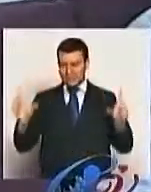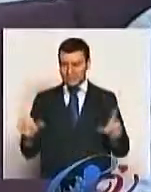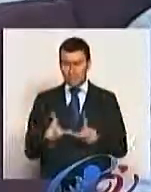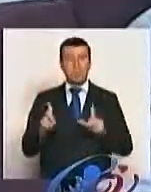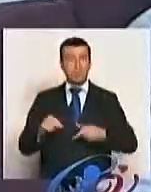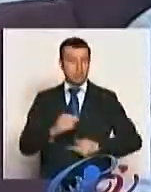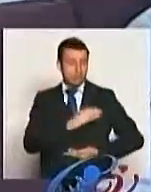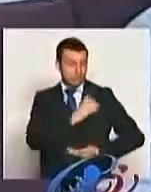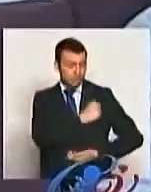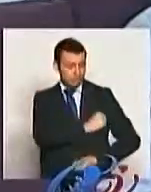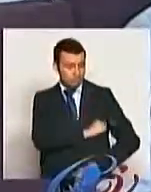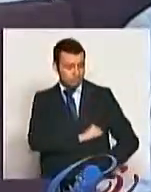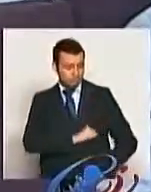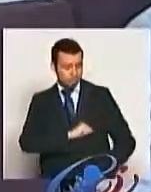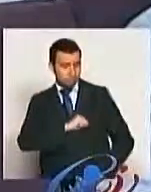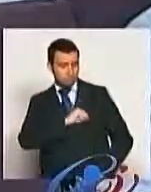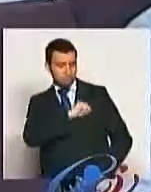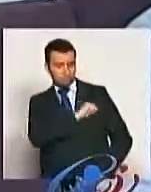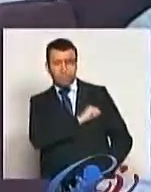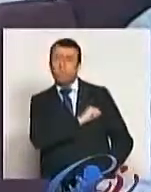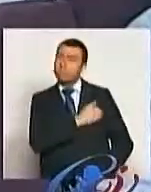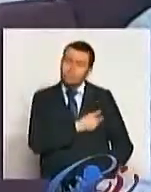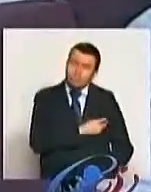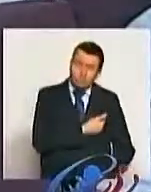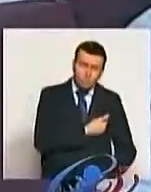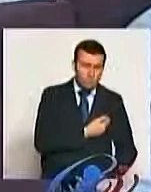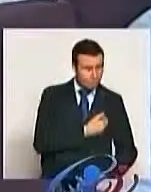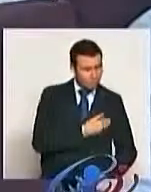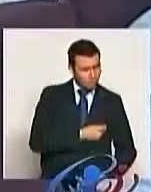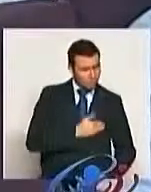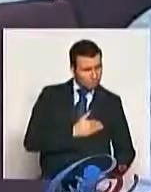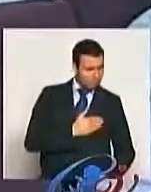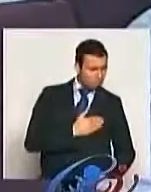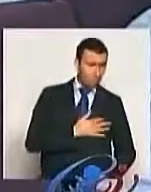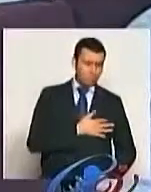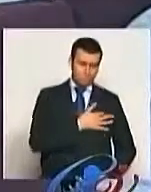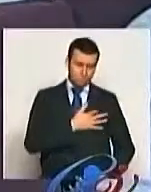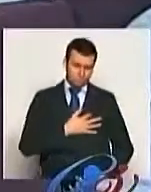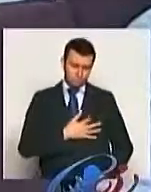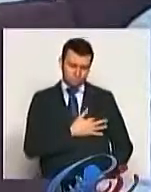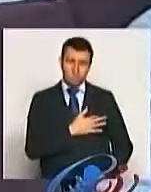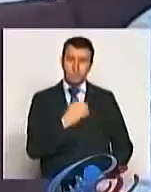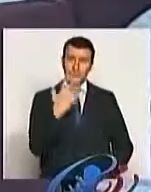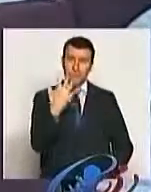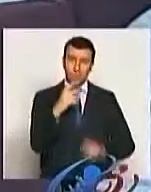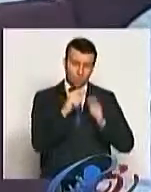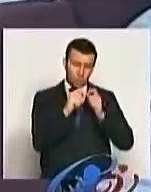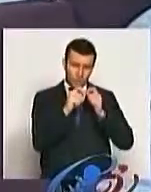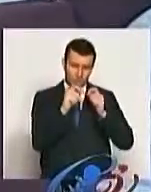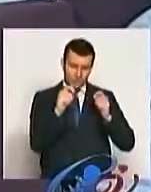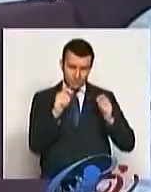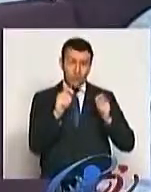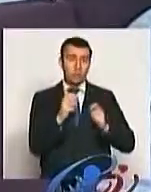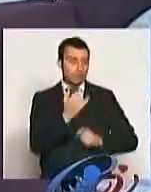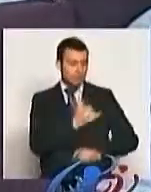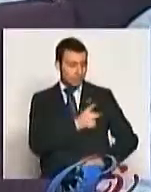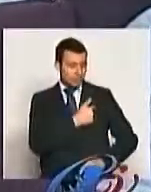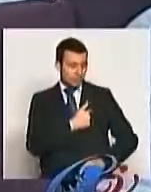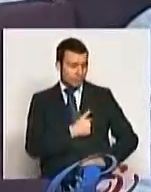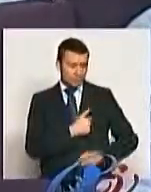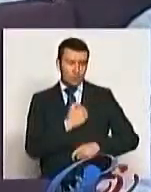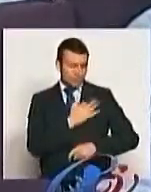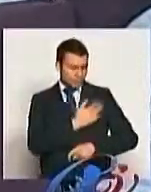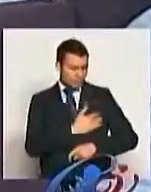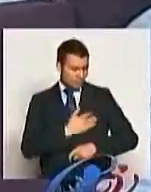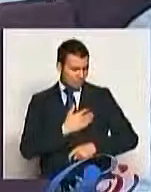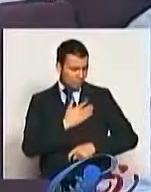examen clínico, en la palpación se presenta una masa, un nódulo de 5 centímetros con cambios en piel, con piel